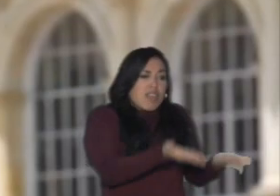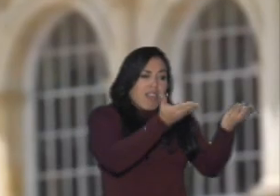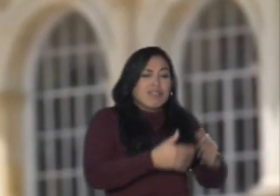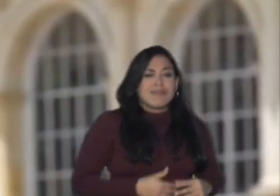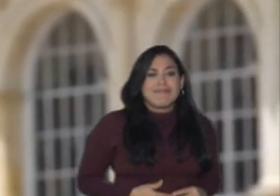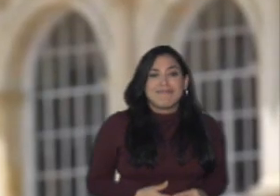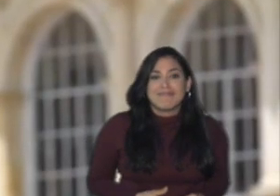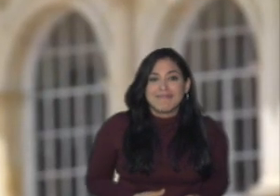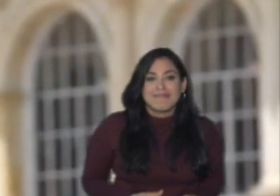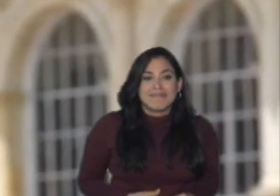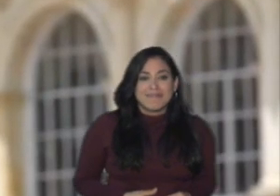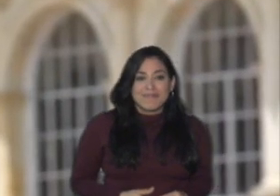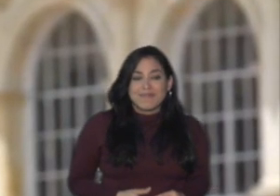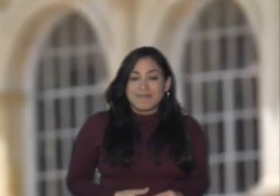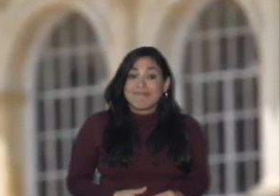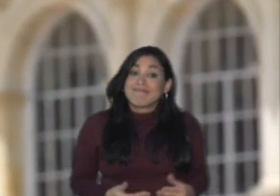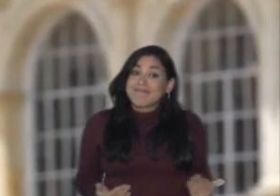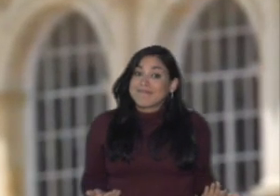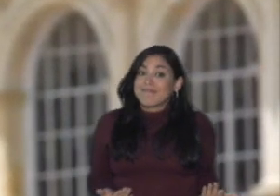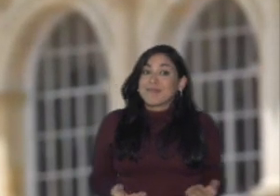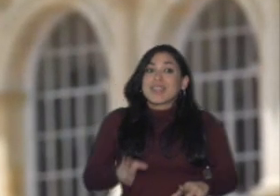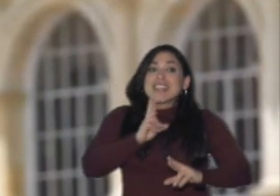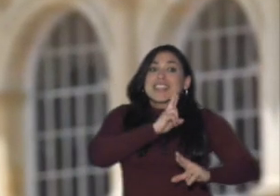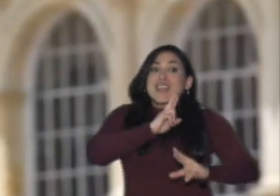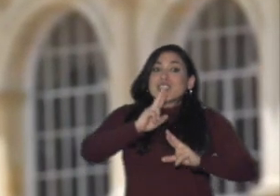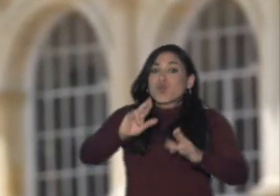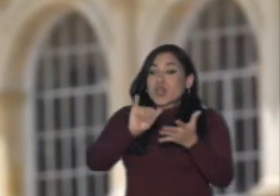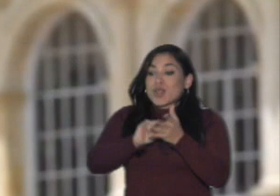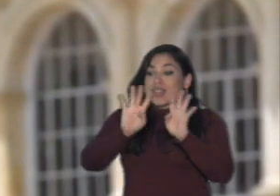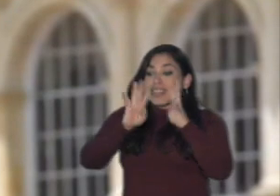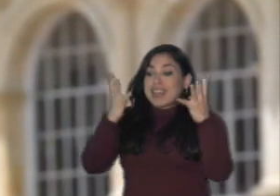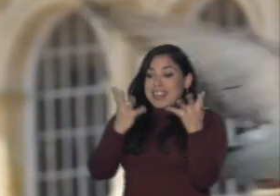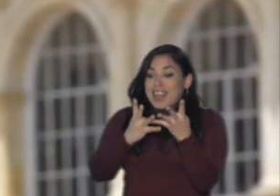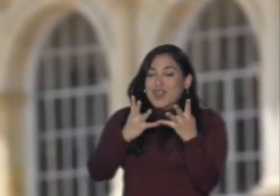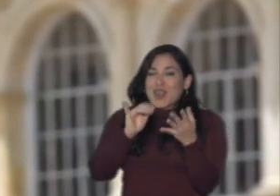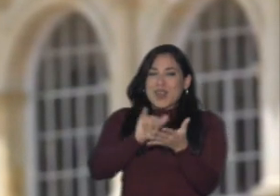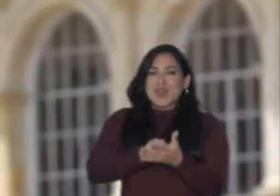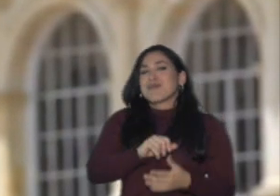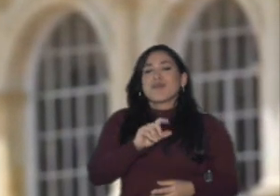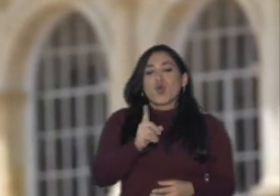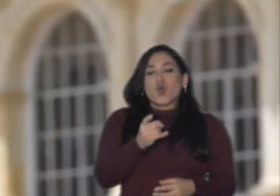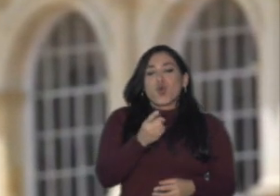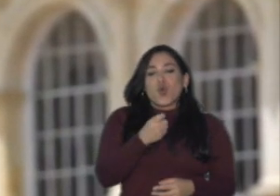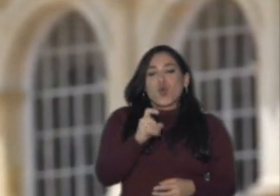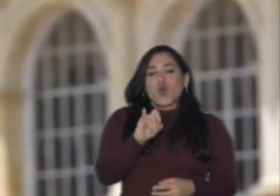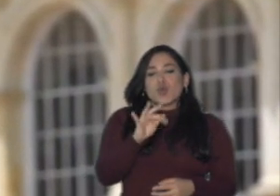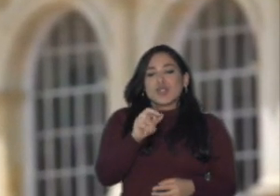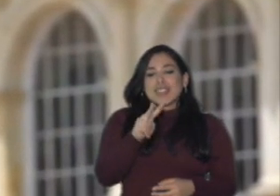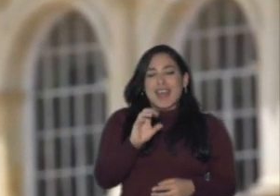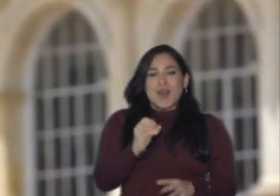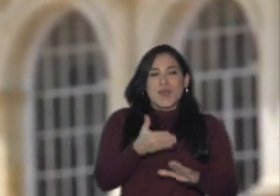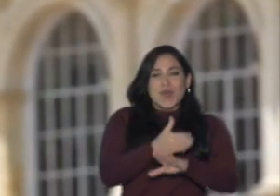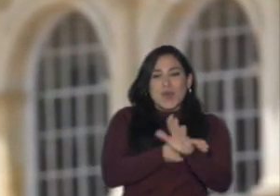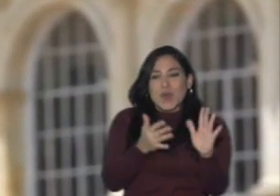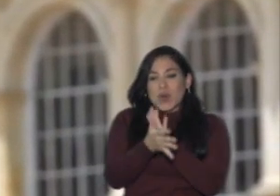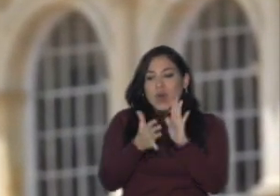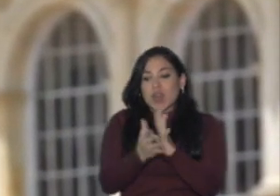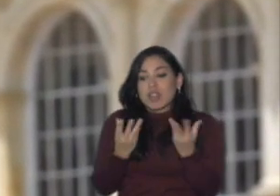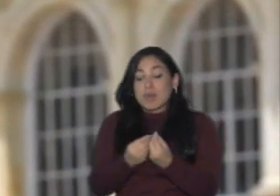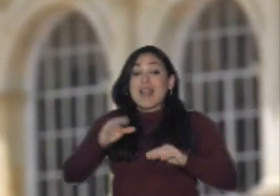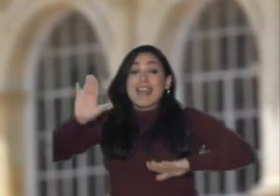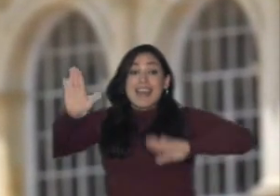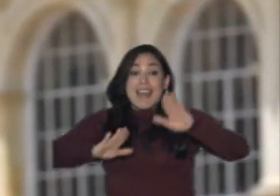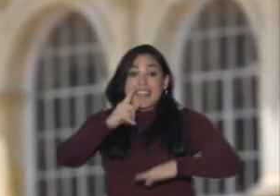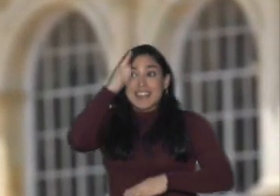comillas. Bueno, esta fue la respuesta del senador Gustavo Bolívar precisamente a estas declaraciones de hace unos minutos del